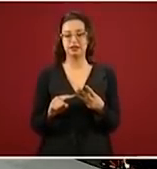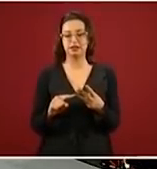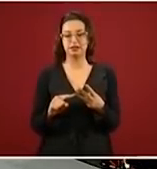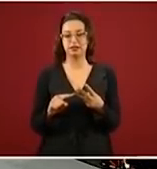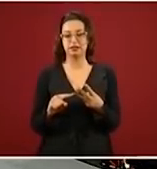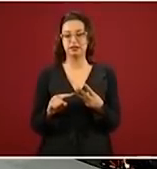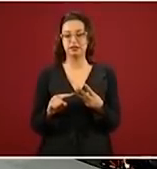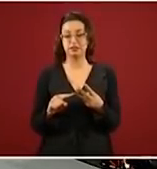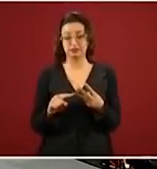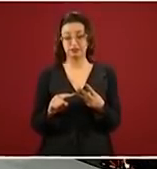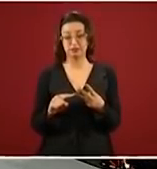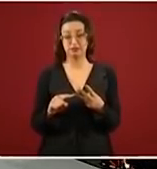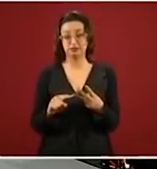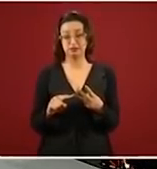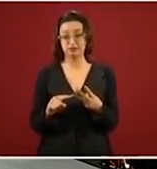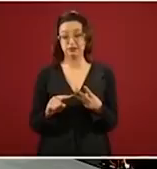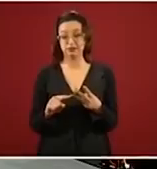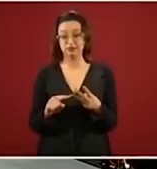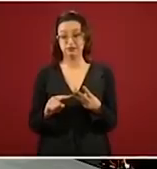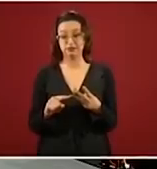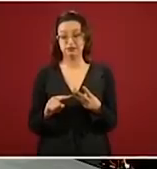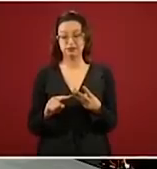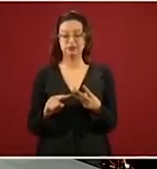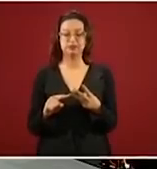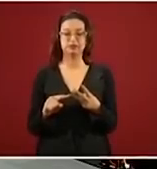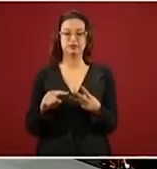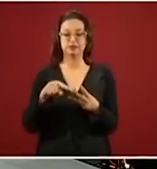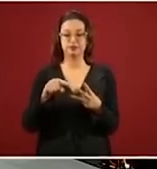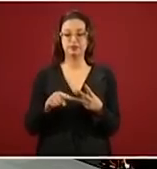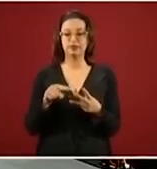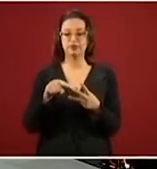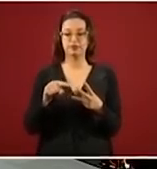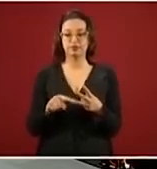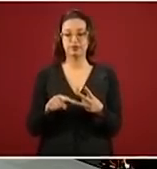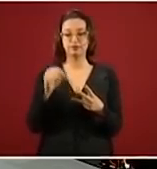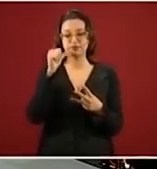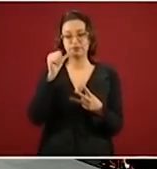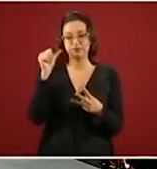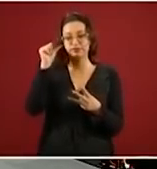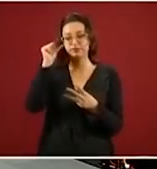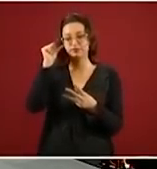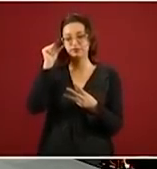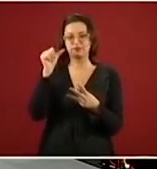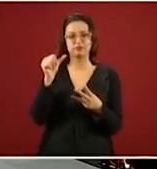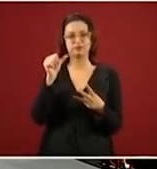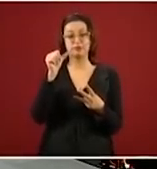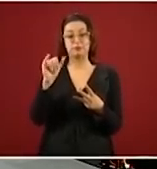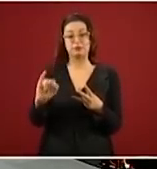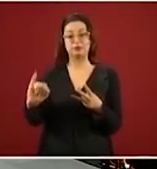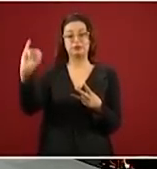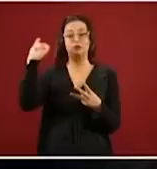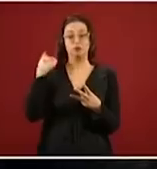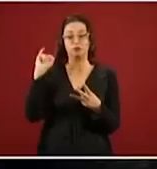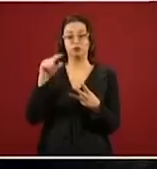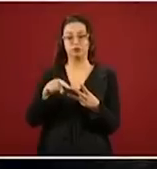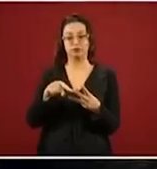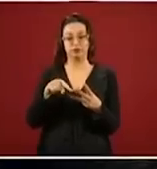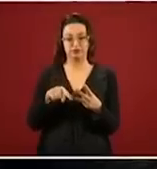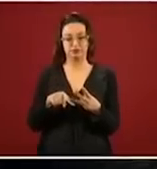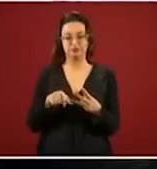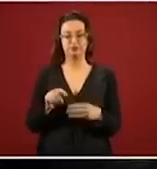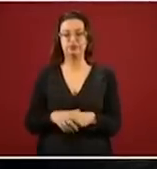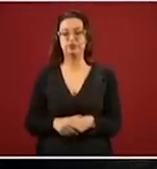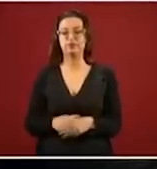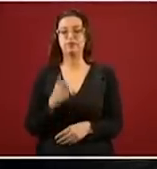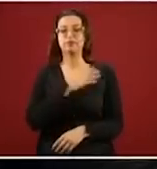sí no lo que faltaba de ayer en el jueves buenos días presidente